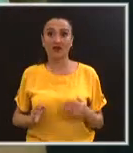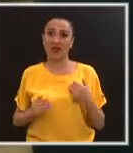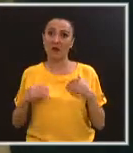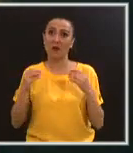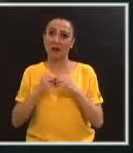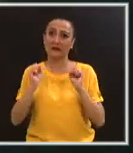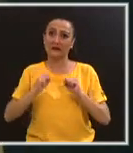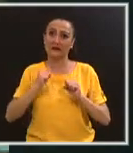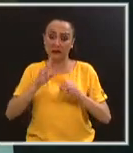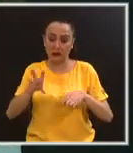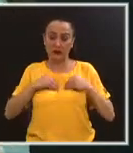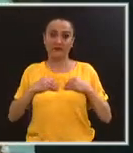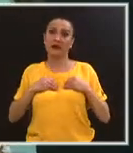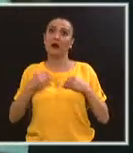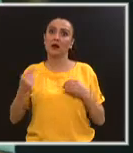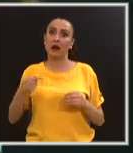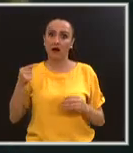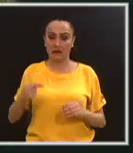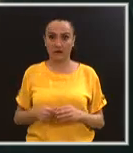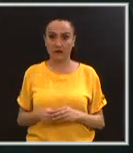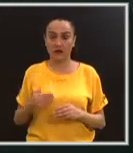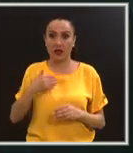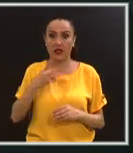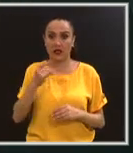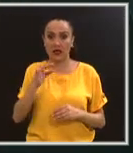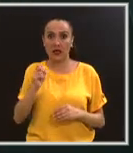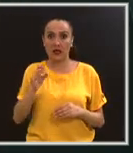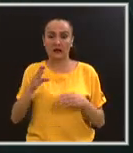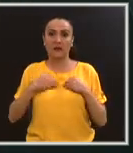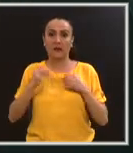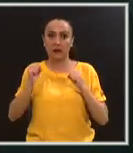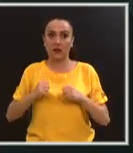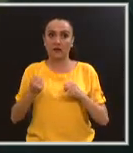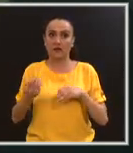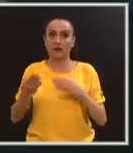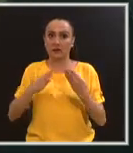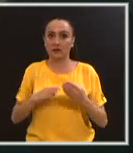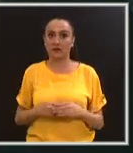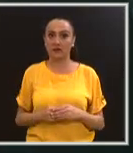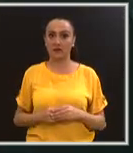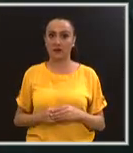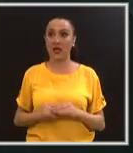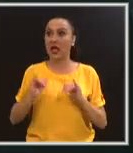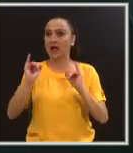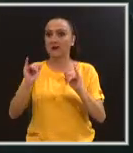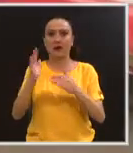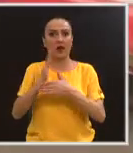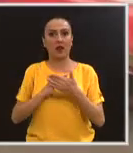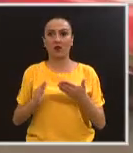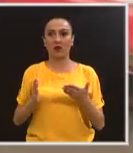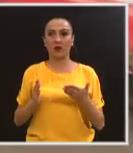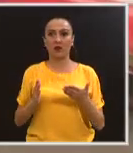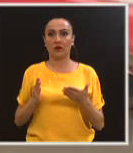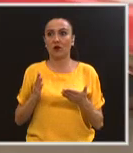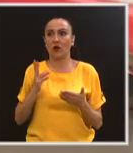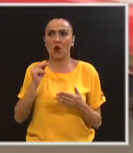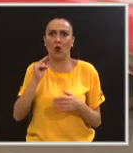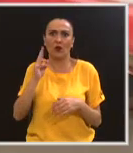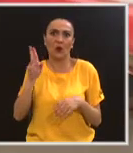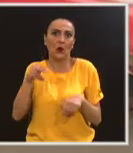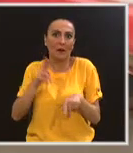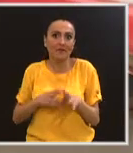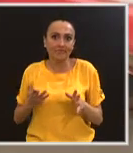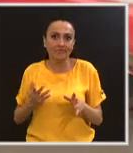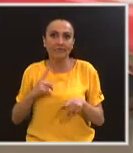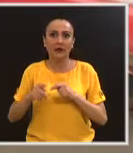más posibilidad de tener dengue grave y al tener dengue grave tenemos más posibilidad de fallecer Entonces eso es algo completamente atípico